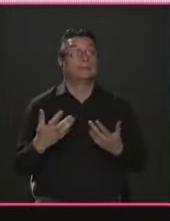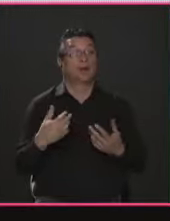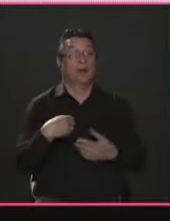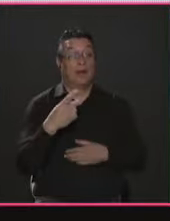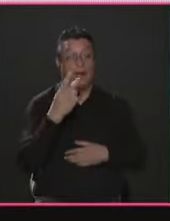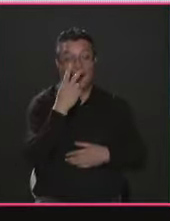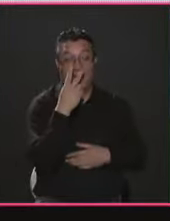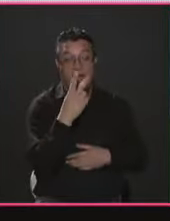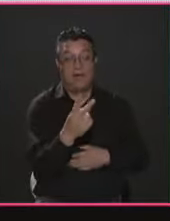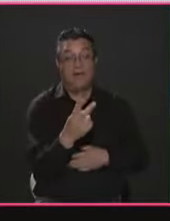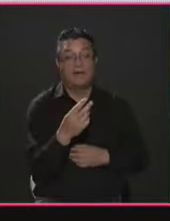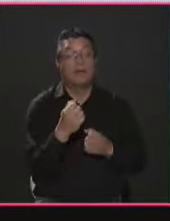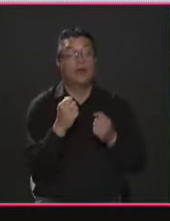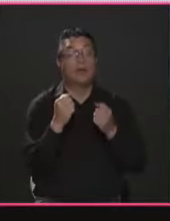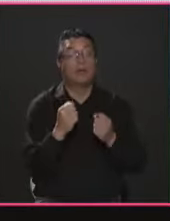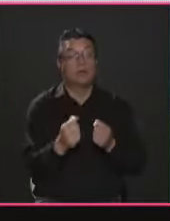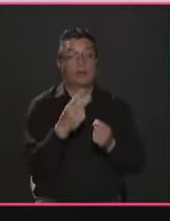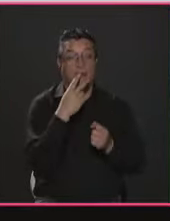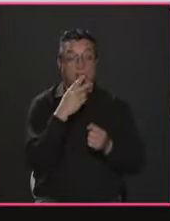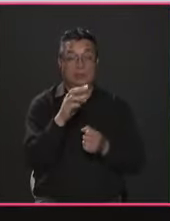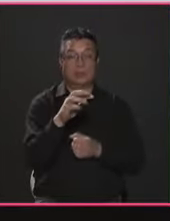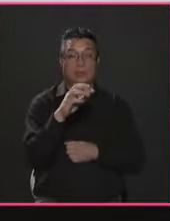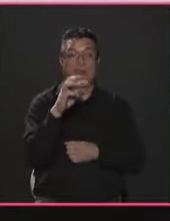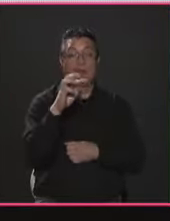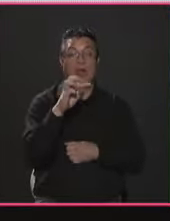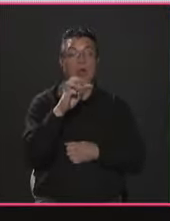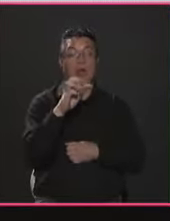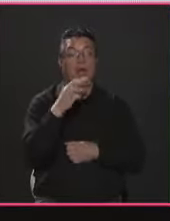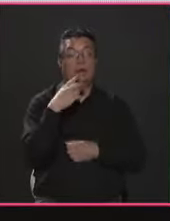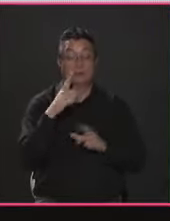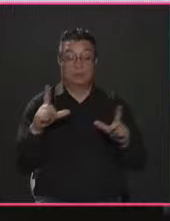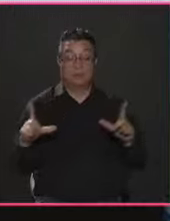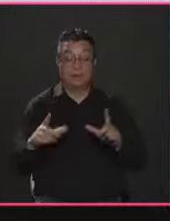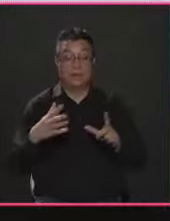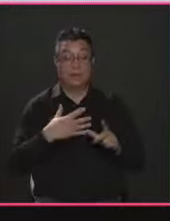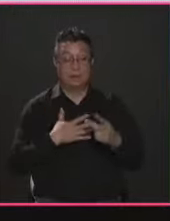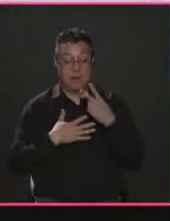a ver si puedo ver mi Powerpoint